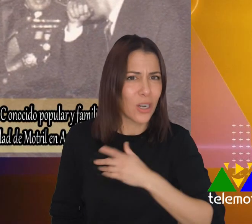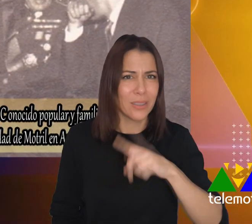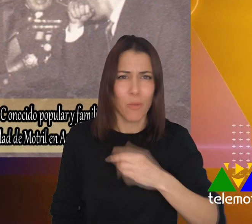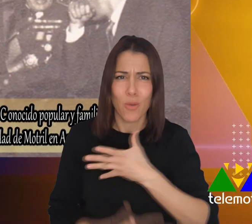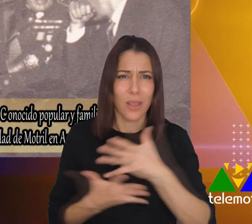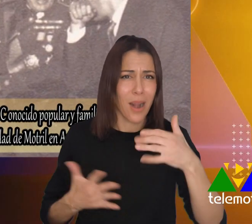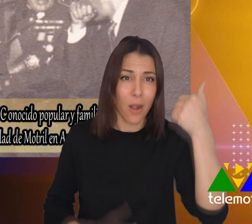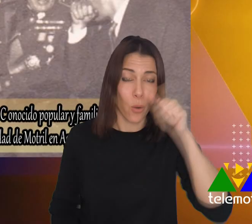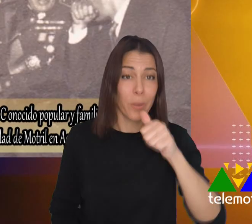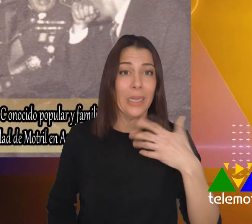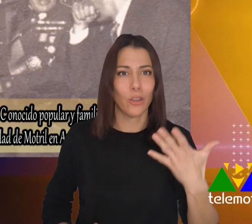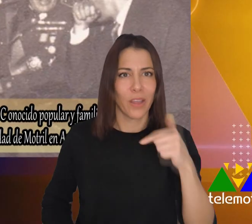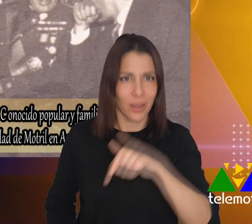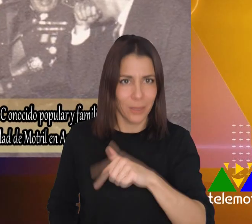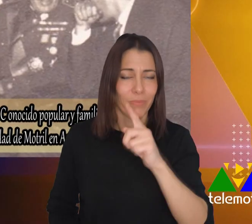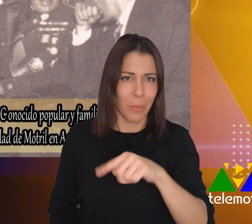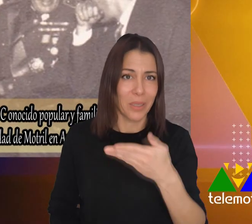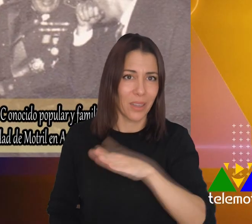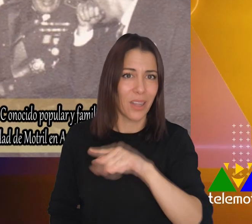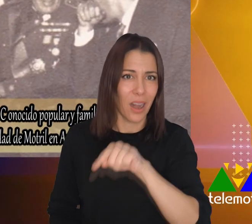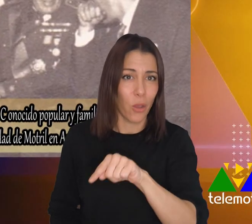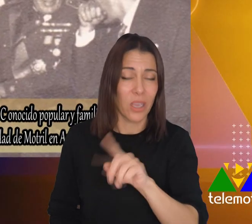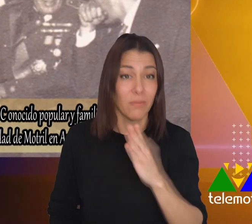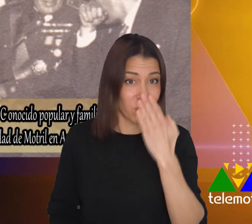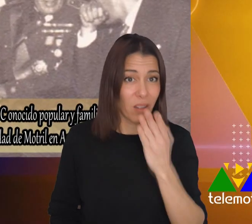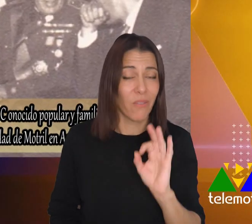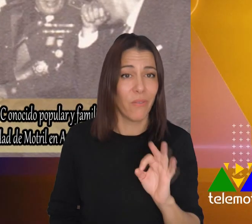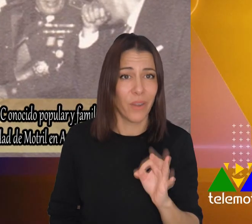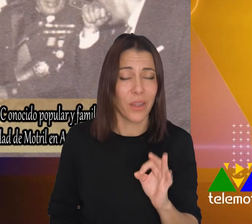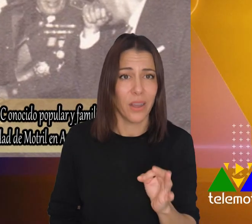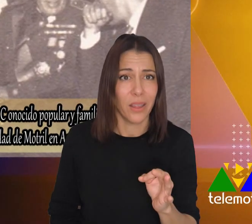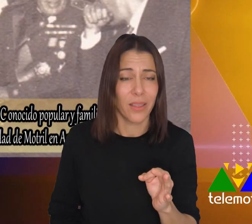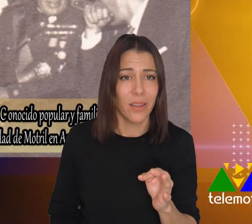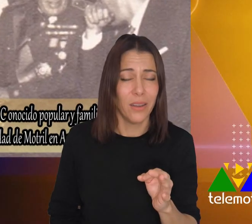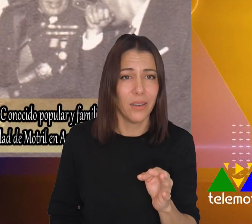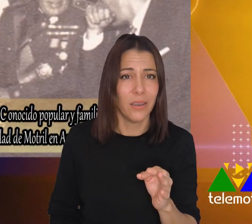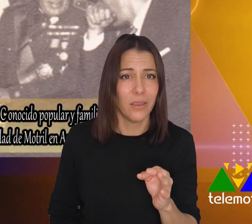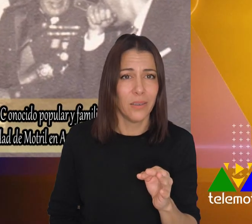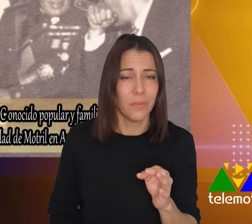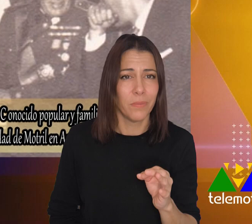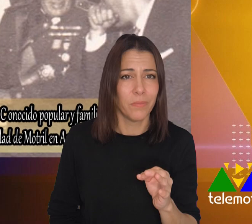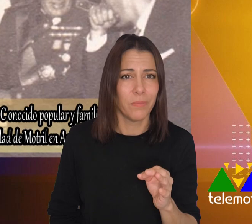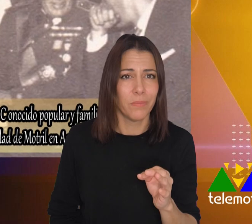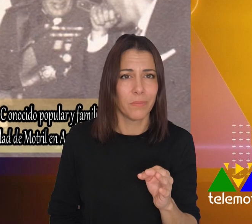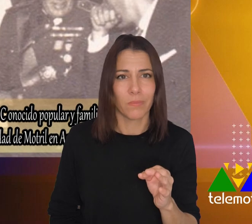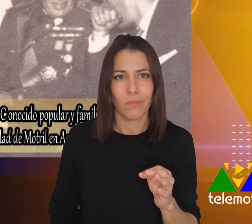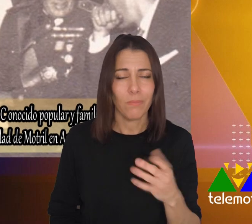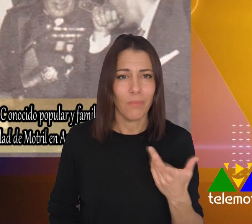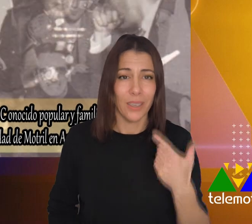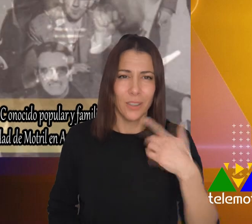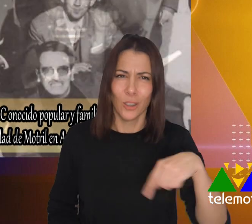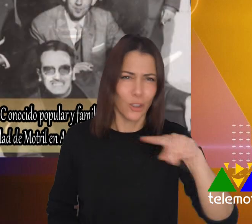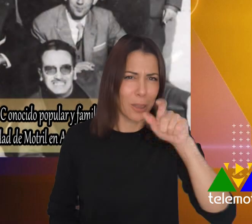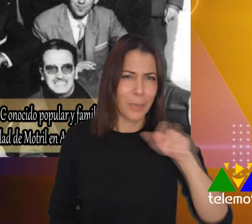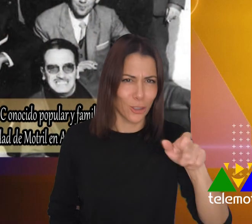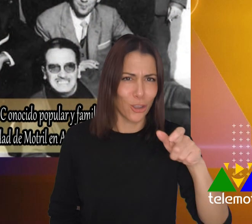evidentemente, pues aquí también está enterrado, ¿no? Y es verdad que relativamente pronto y todo el mundo lo